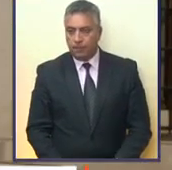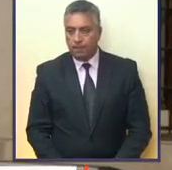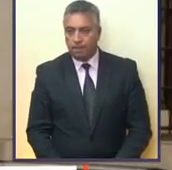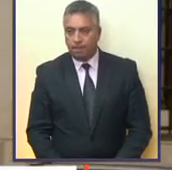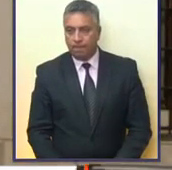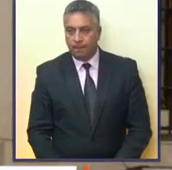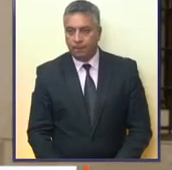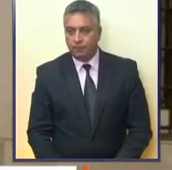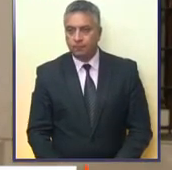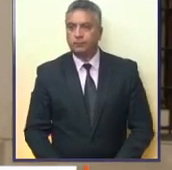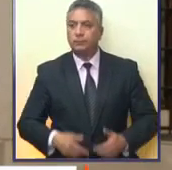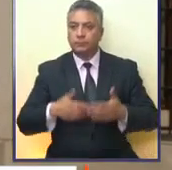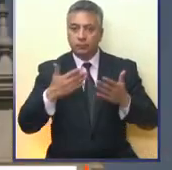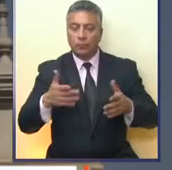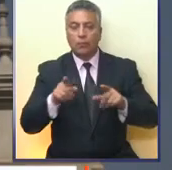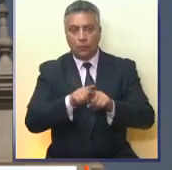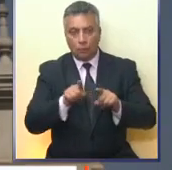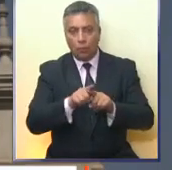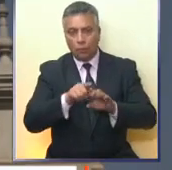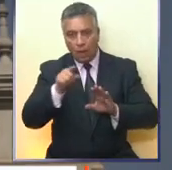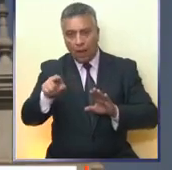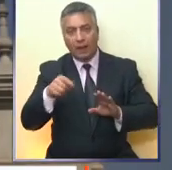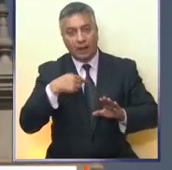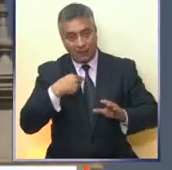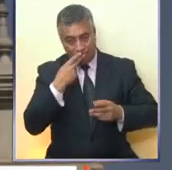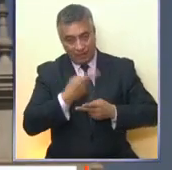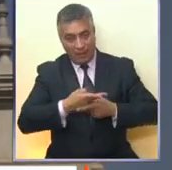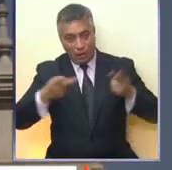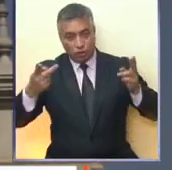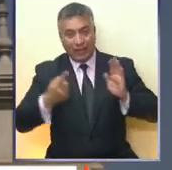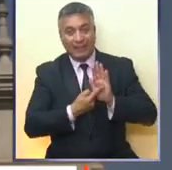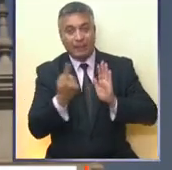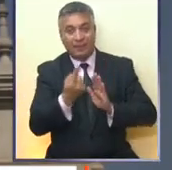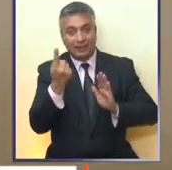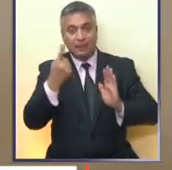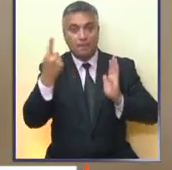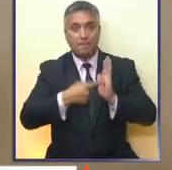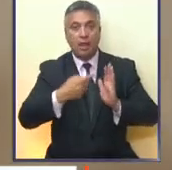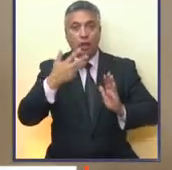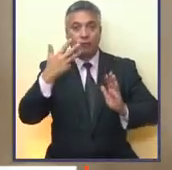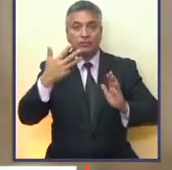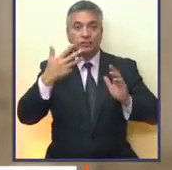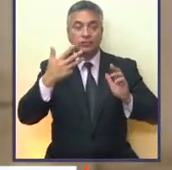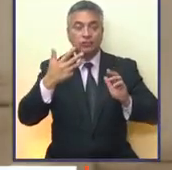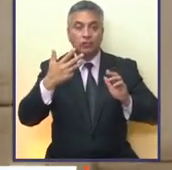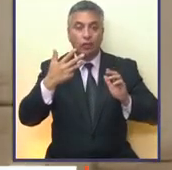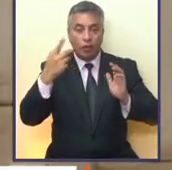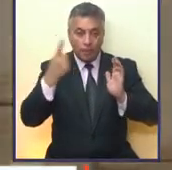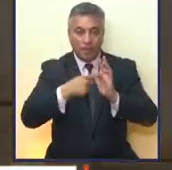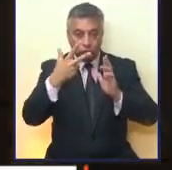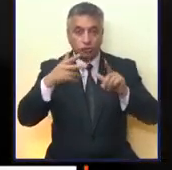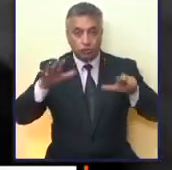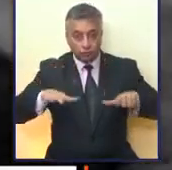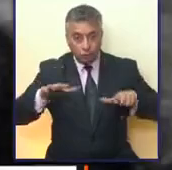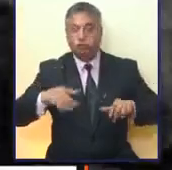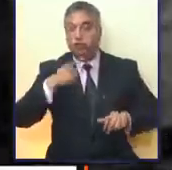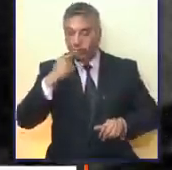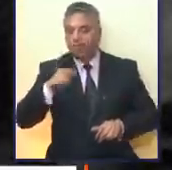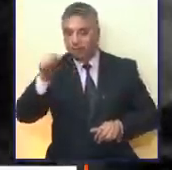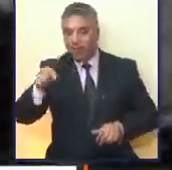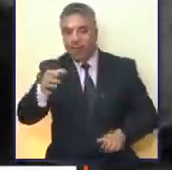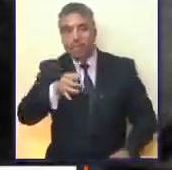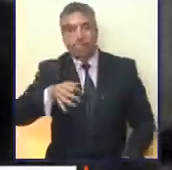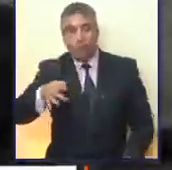Si se trata de nuestra declaración de independencia en 1818, muy pocos elementos de esa época que permanecían en la moneda